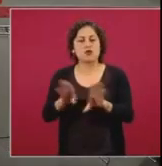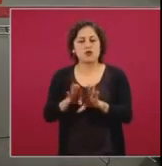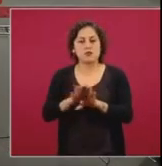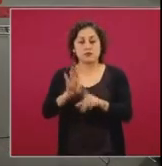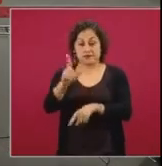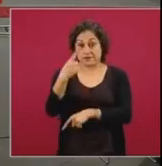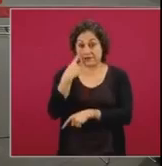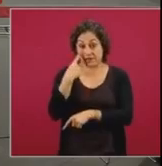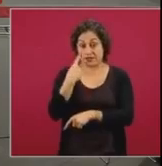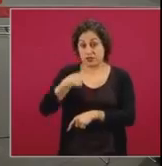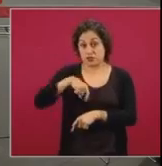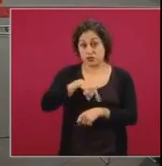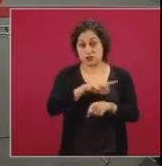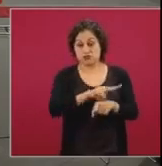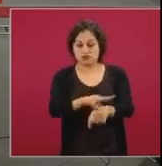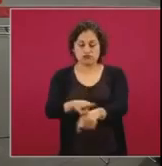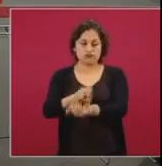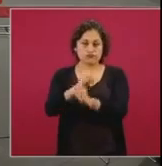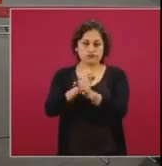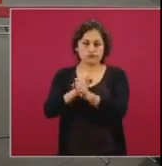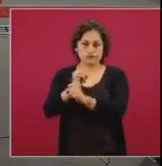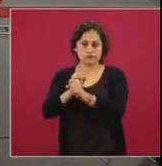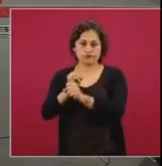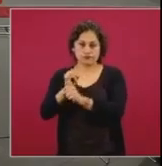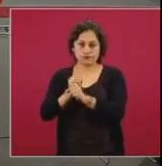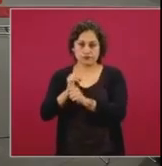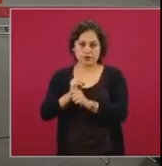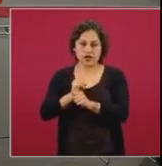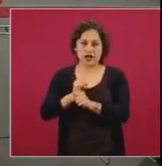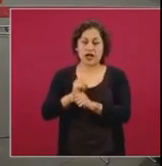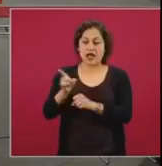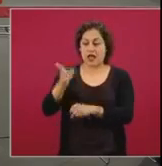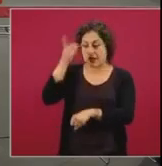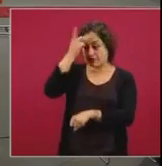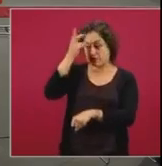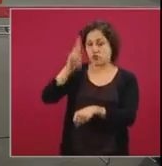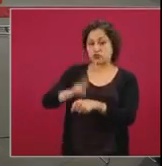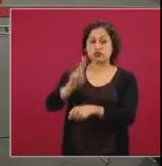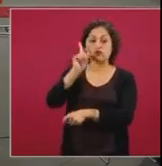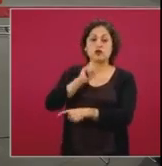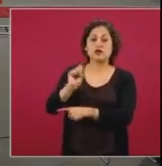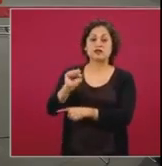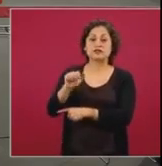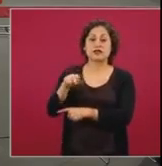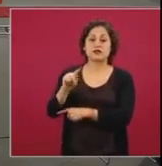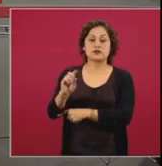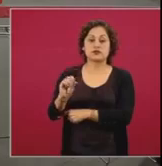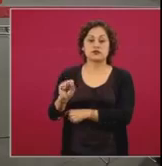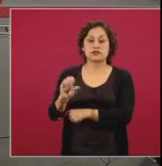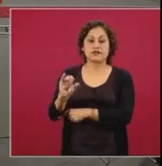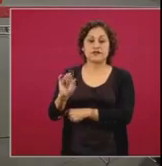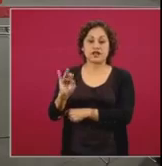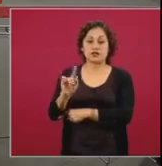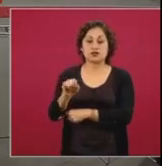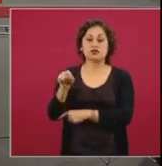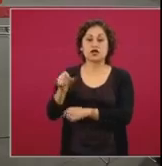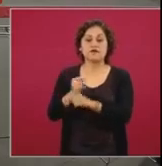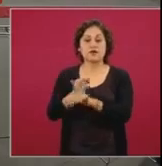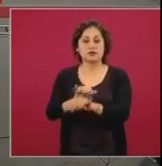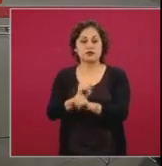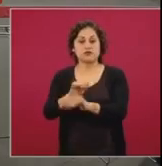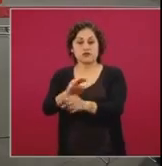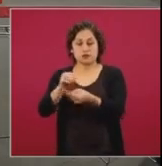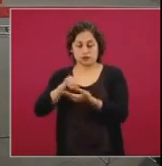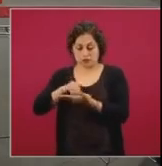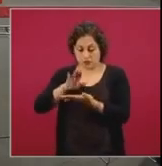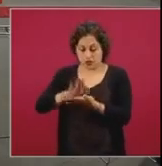o sea, hace el corte, la dirección que se encuentra a cargo de la doctora Santos Ceballos, hacen este acopio de la información